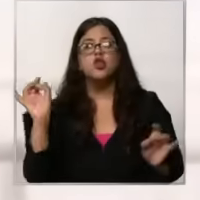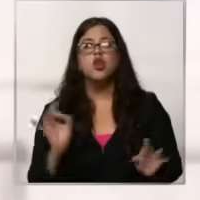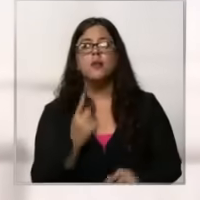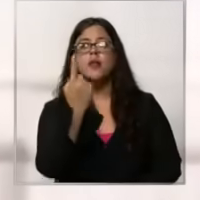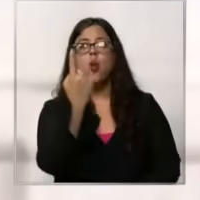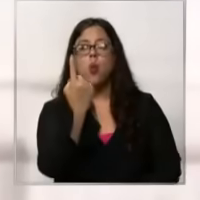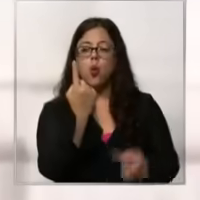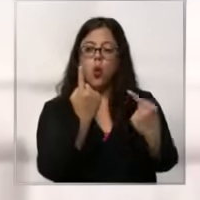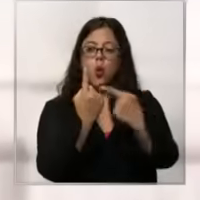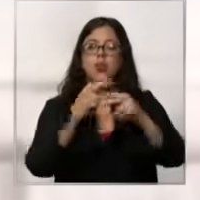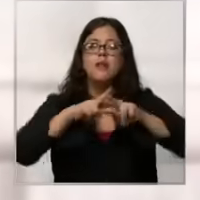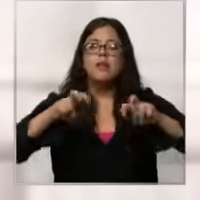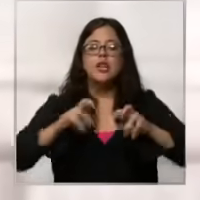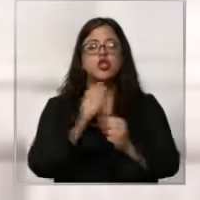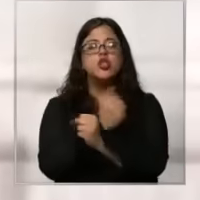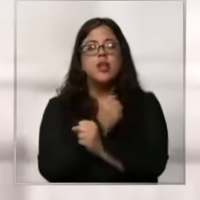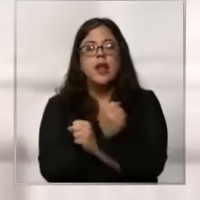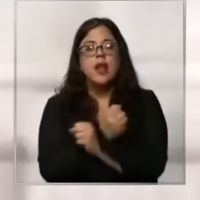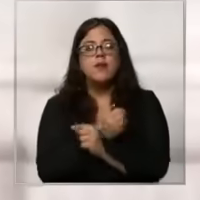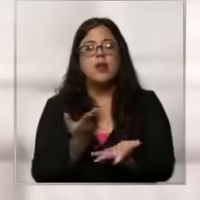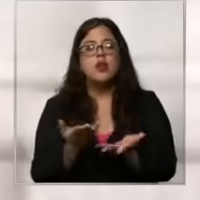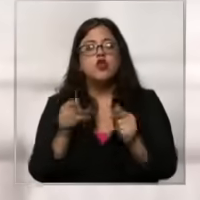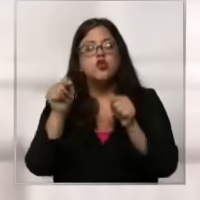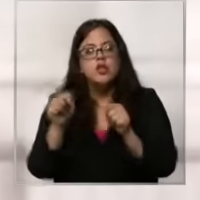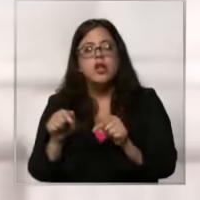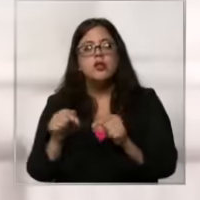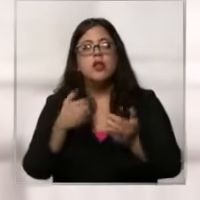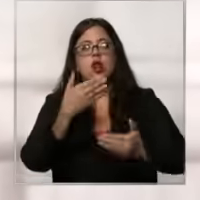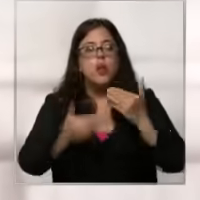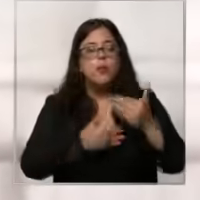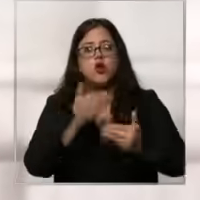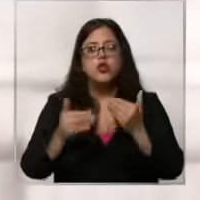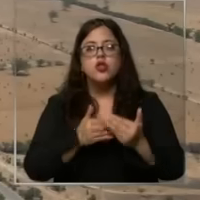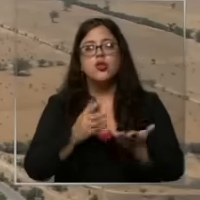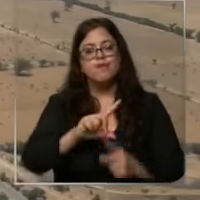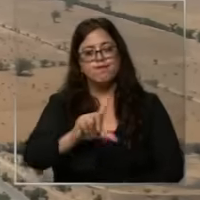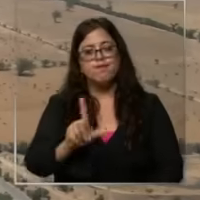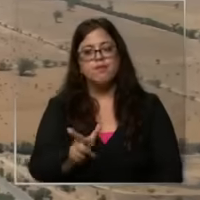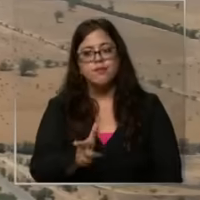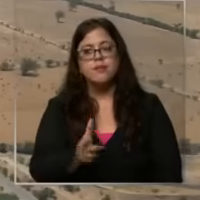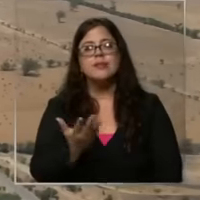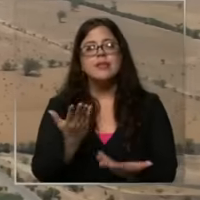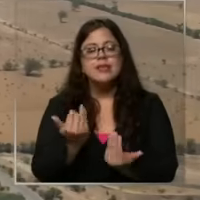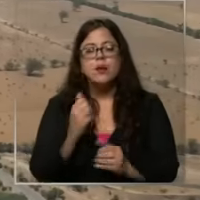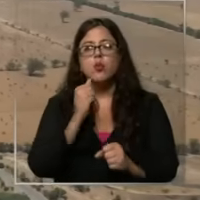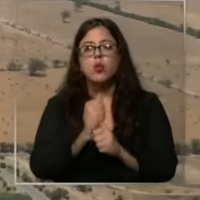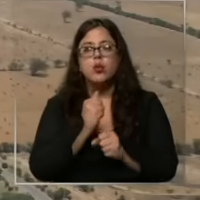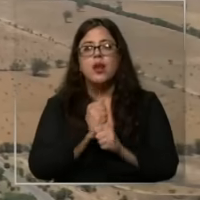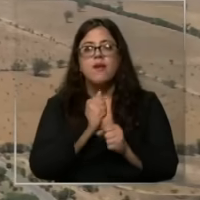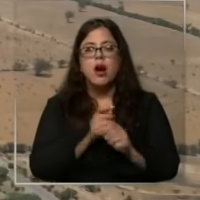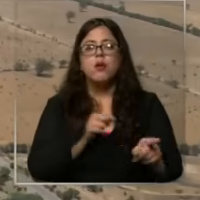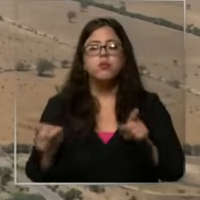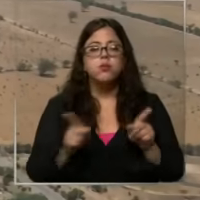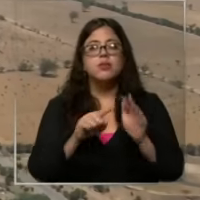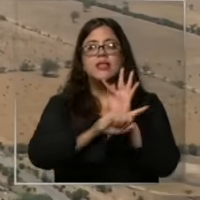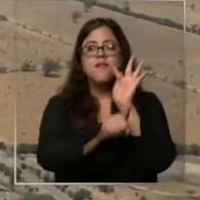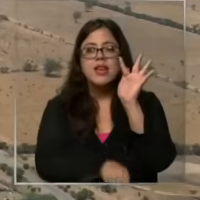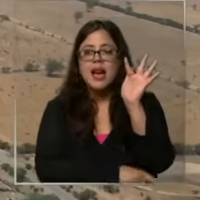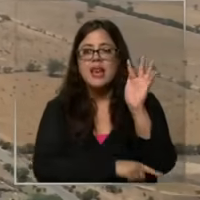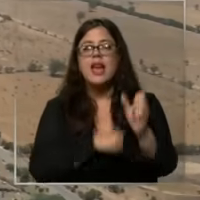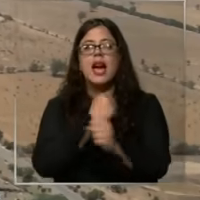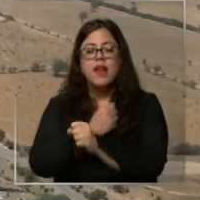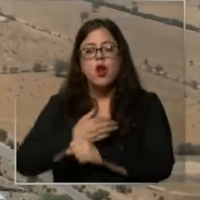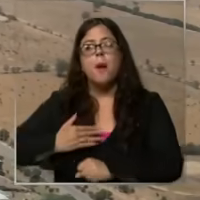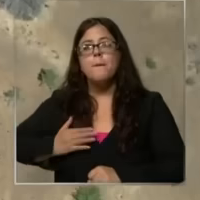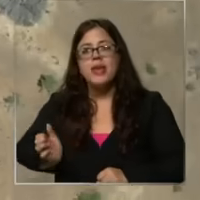solamente un funcionario de investigación de carabineros, y eso hace que los procesos efectivamente se retrasen. Necesitamos un trabajo coordinado desde Fiscalía, Carabineros,